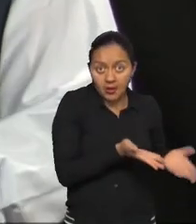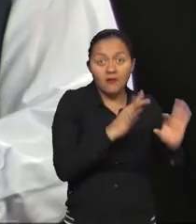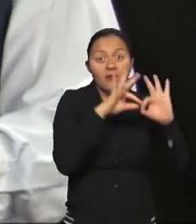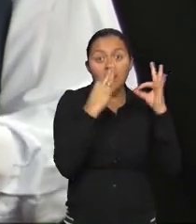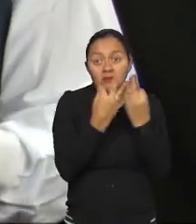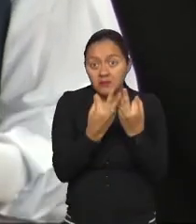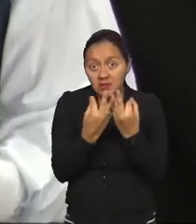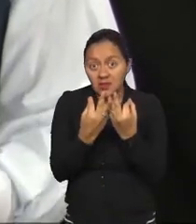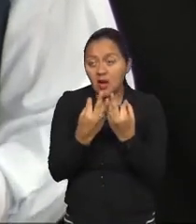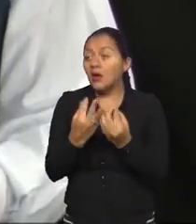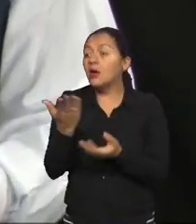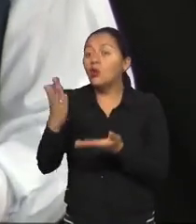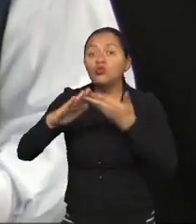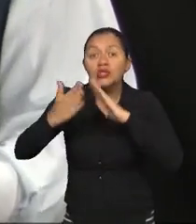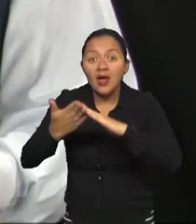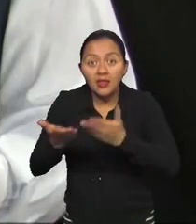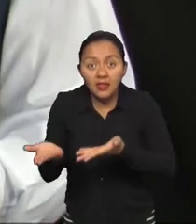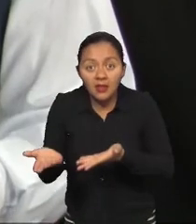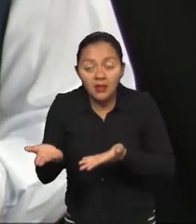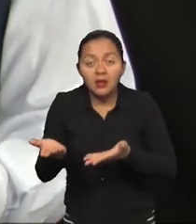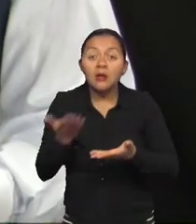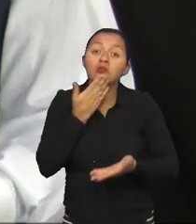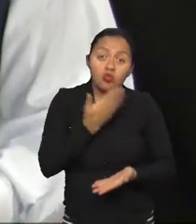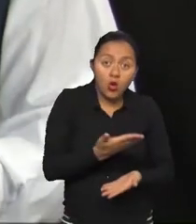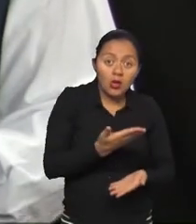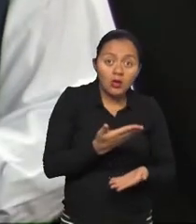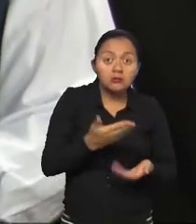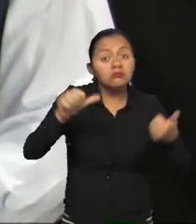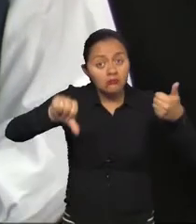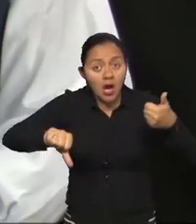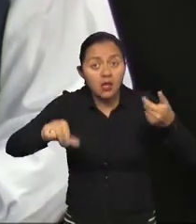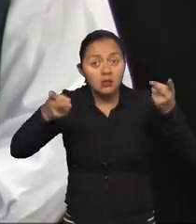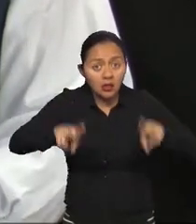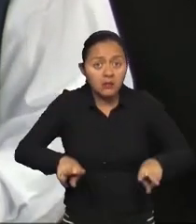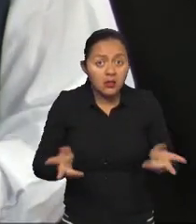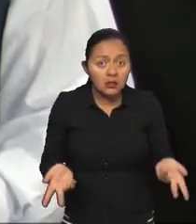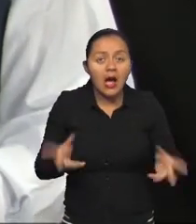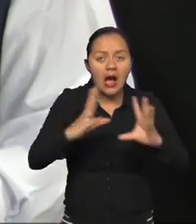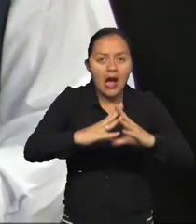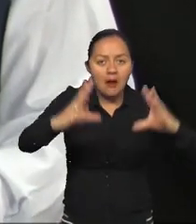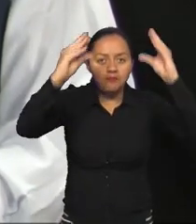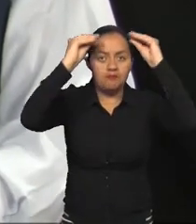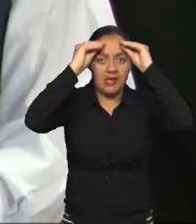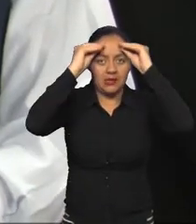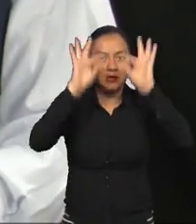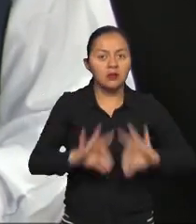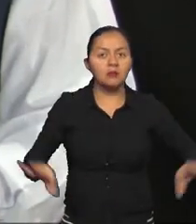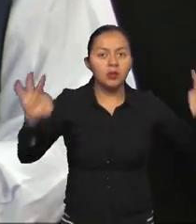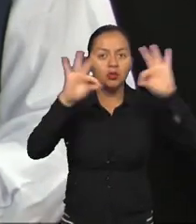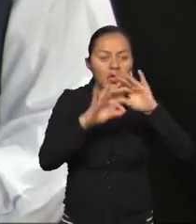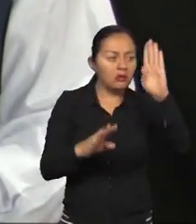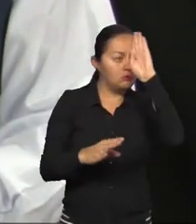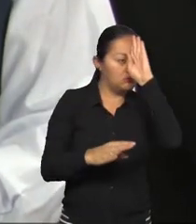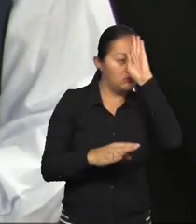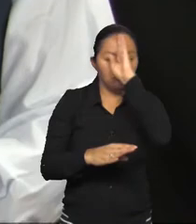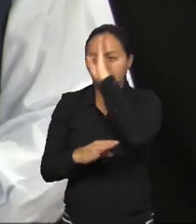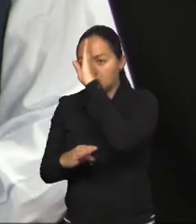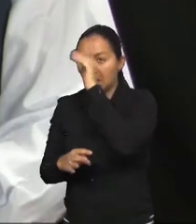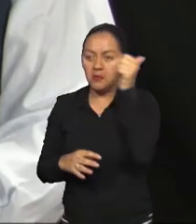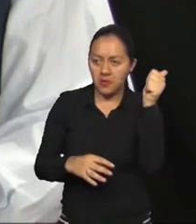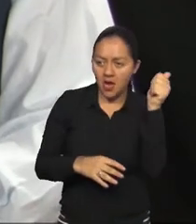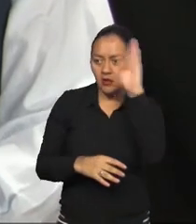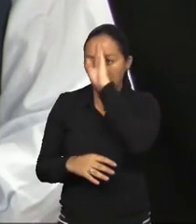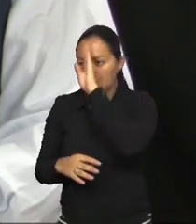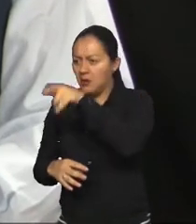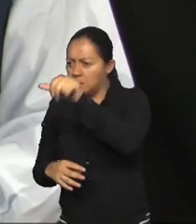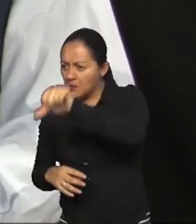familia, pasan cosas en la comunidad, buenas y de las otras cosas también. Y es importante que las personas con discapacidad tengan